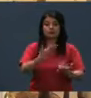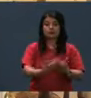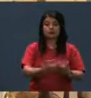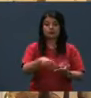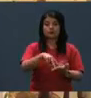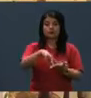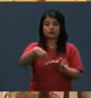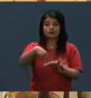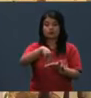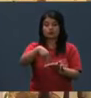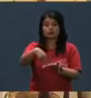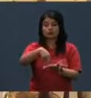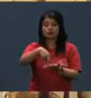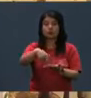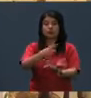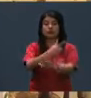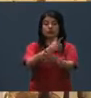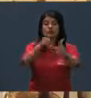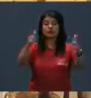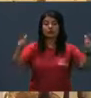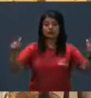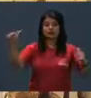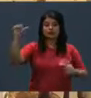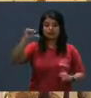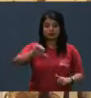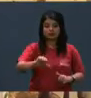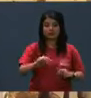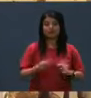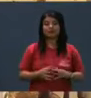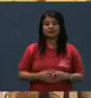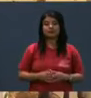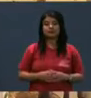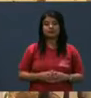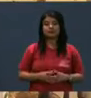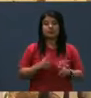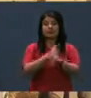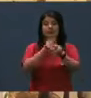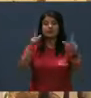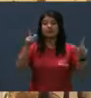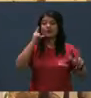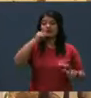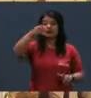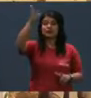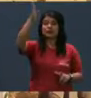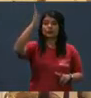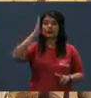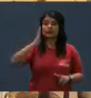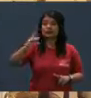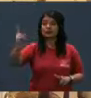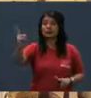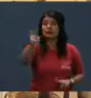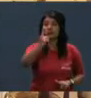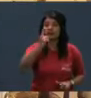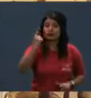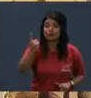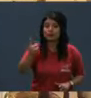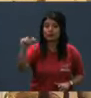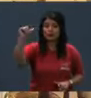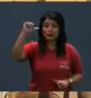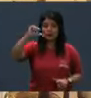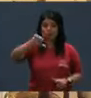en tentación y líbranos del mal. Líbranos, Señor, de todos los males